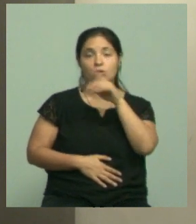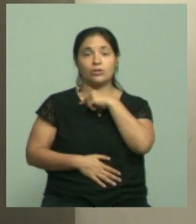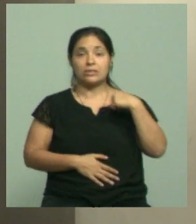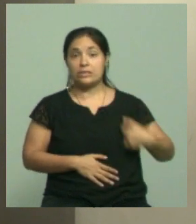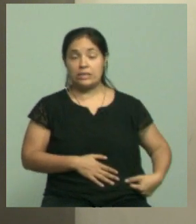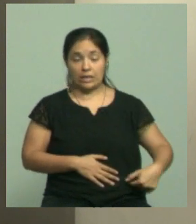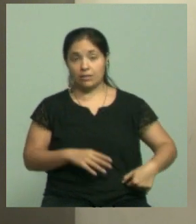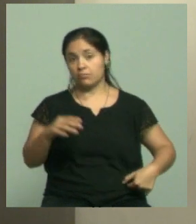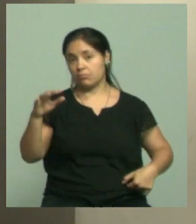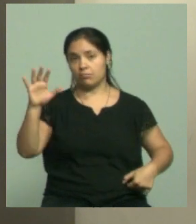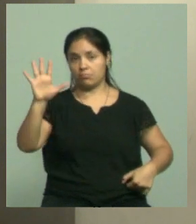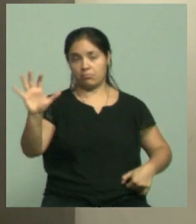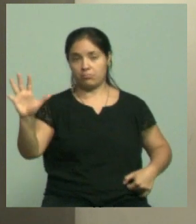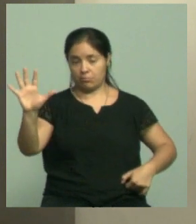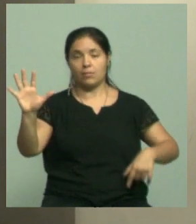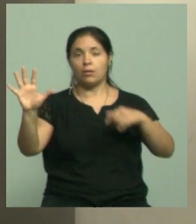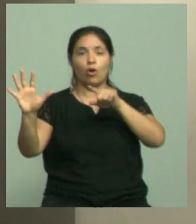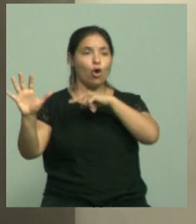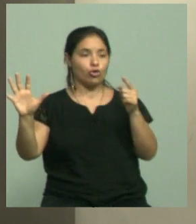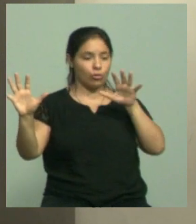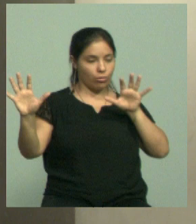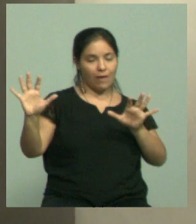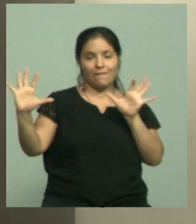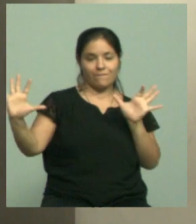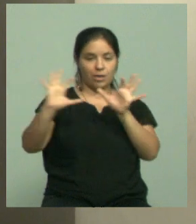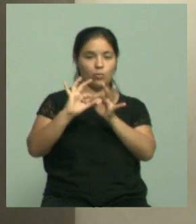por fuera de su territorio genera